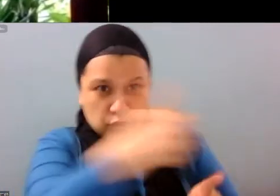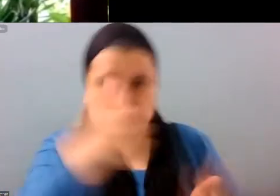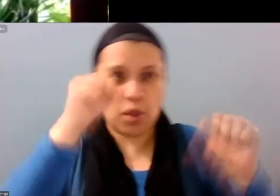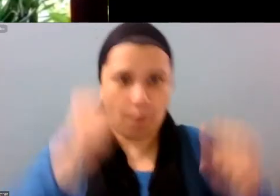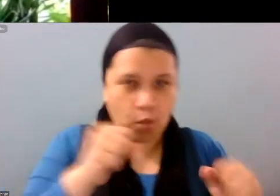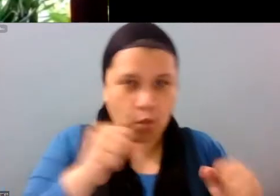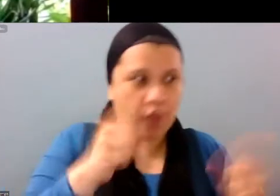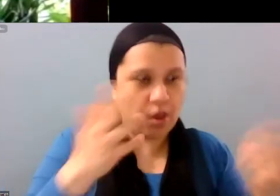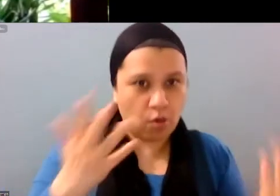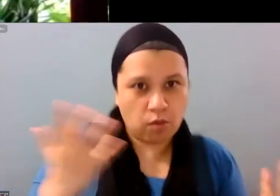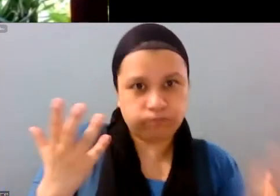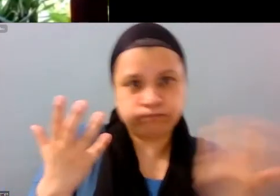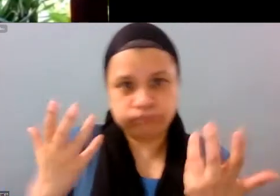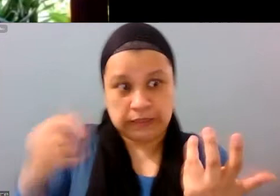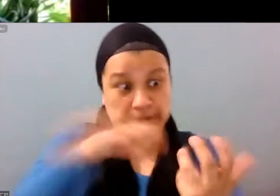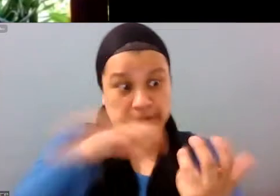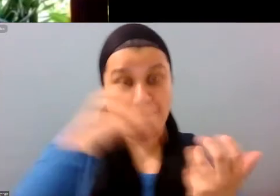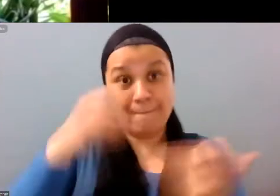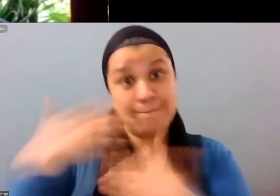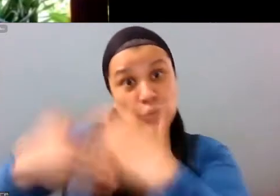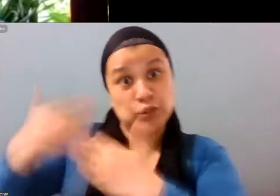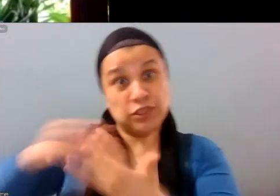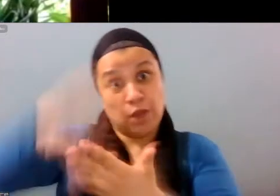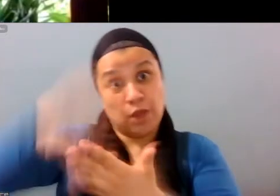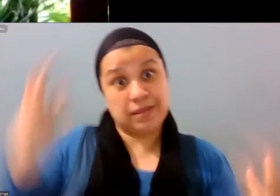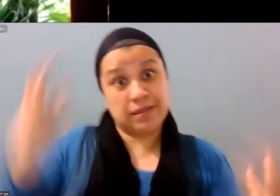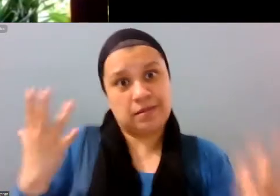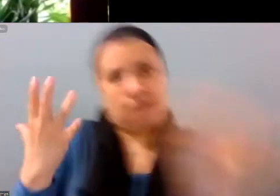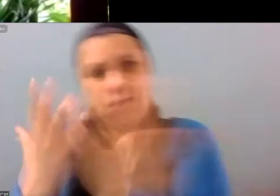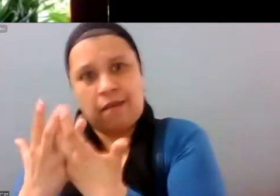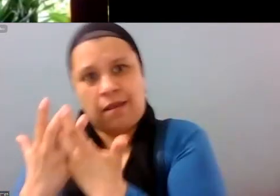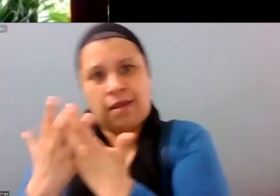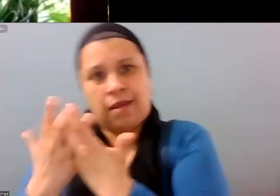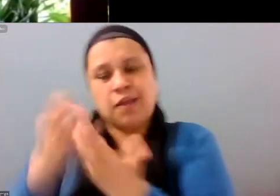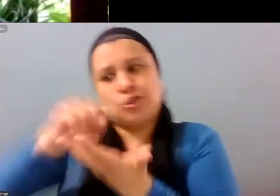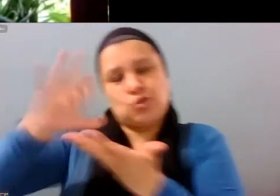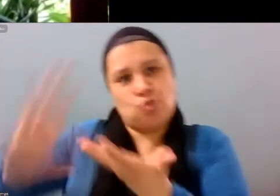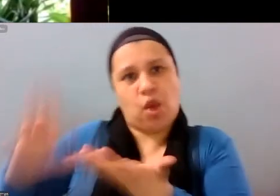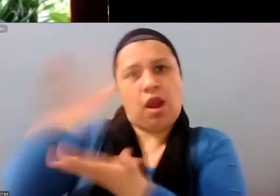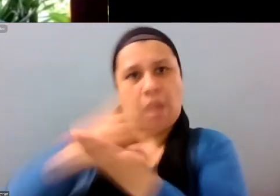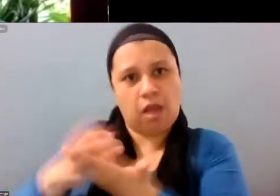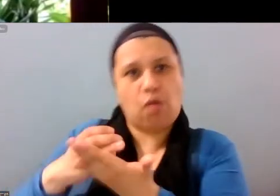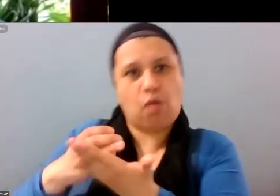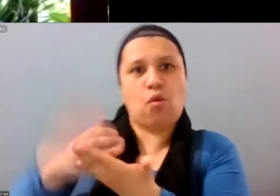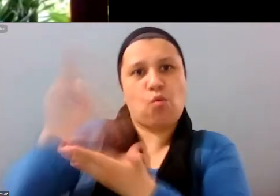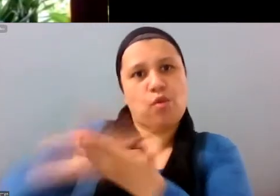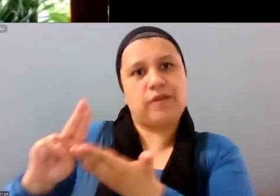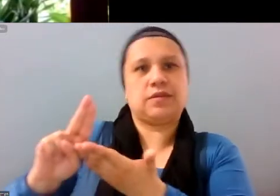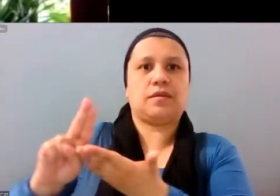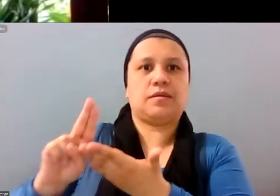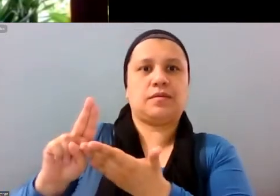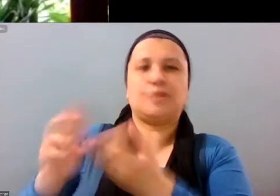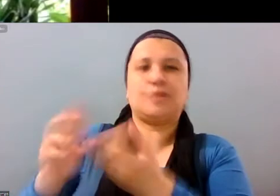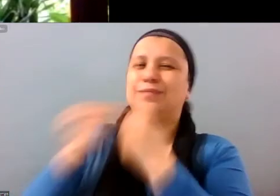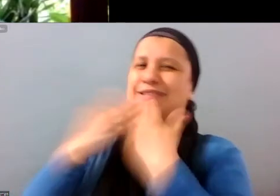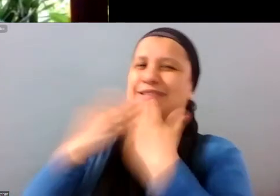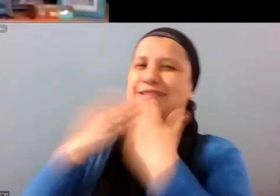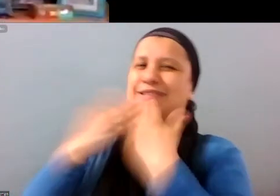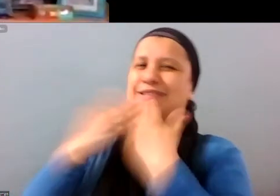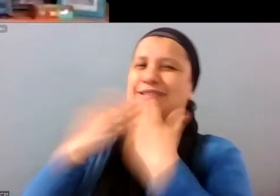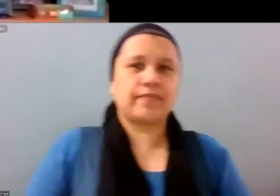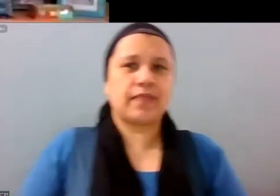ese proceso de aprendizaje de sus hijos y la escuela colegio o universidad muchas gracias muchas